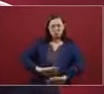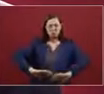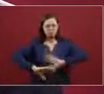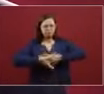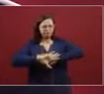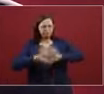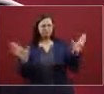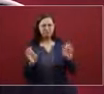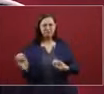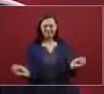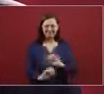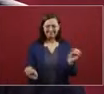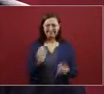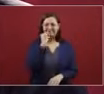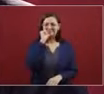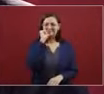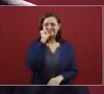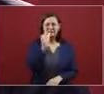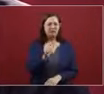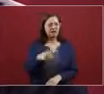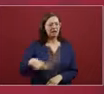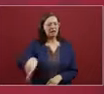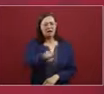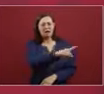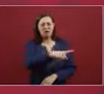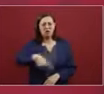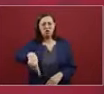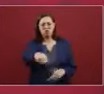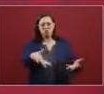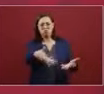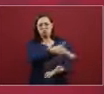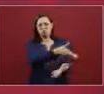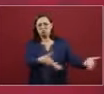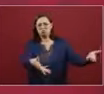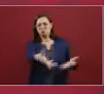que no debe delimitarse la libertad de expresión,